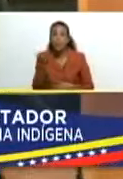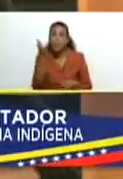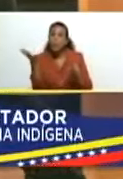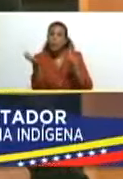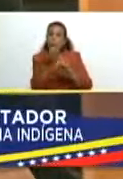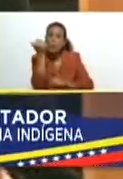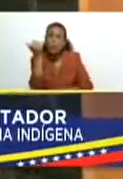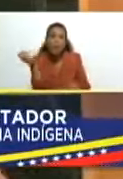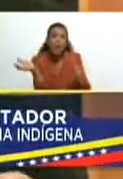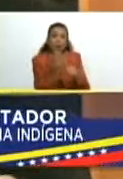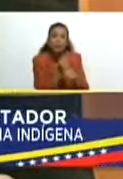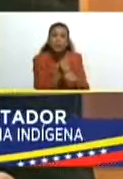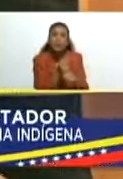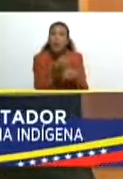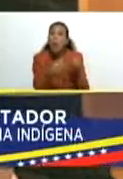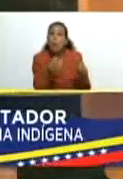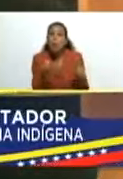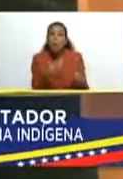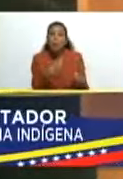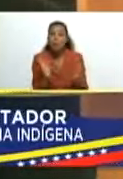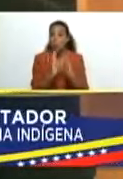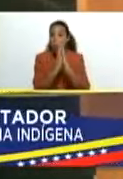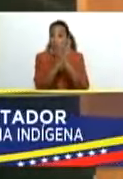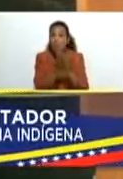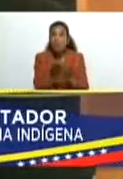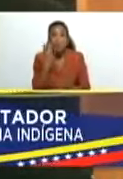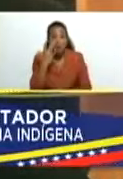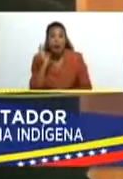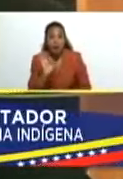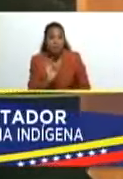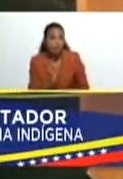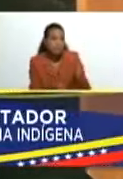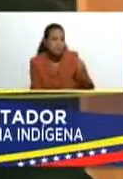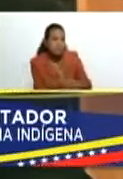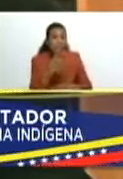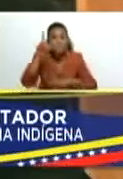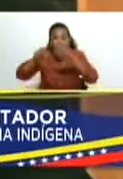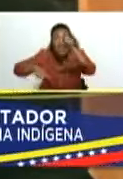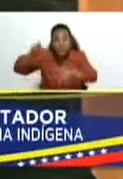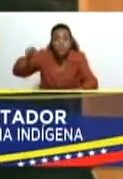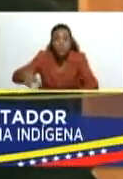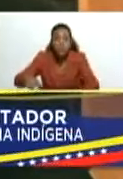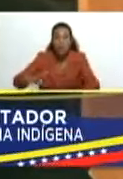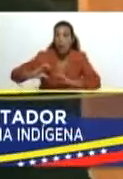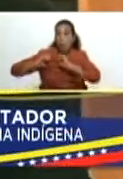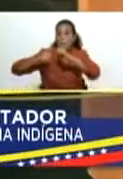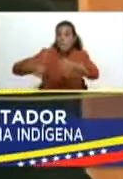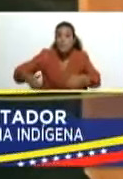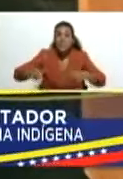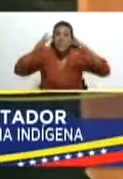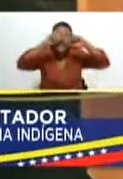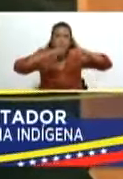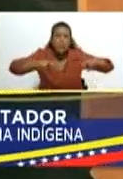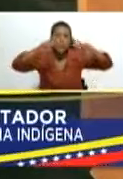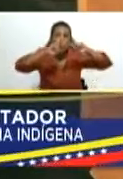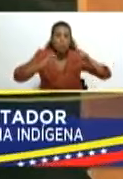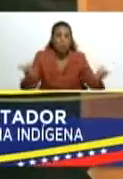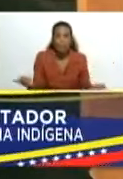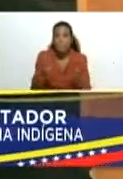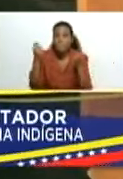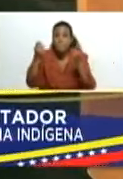cosas tan interesantes, presidente, todavía no son libros, pero ya estamos comprometidos a que estos investigadores, una vez desarrollen su investigación, los vamos a